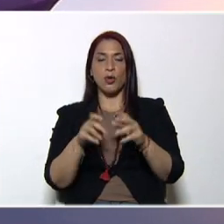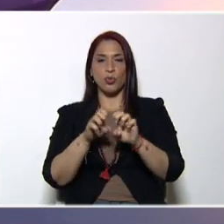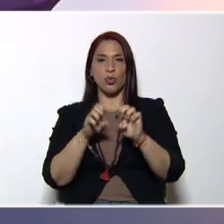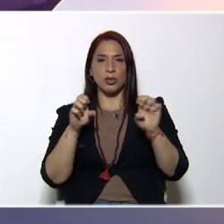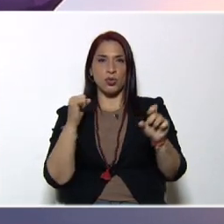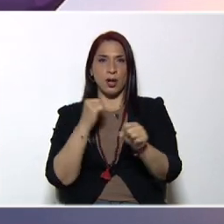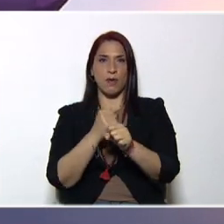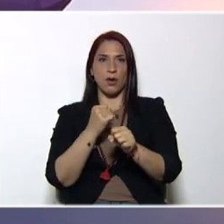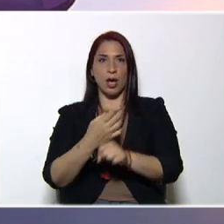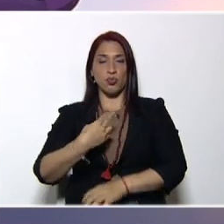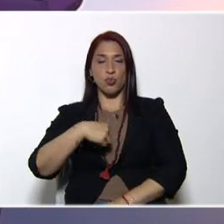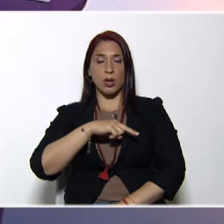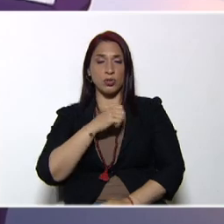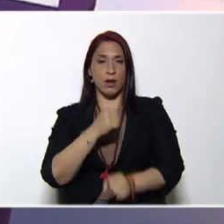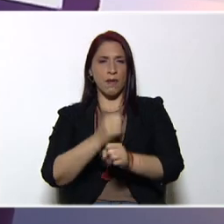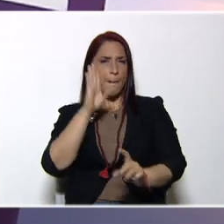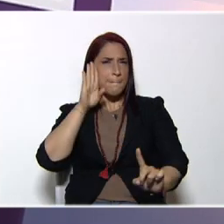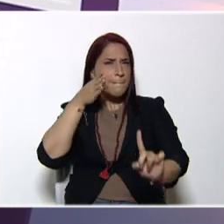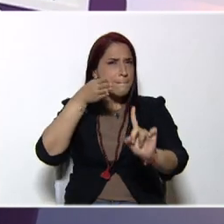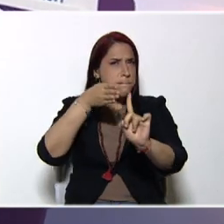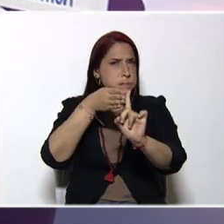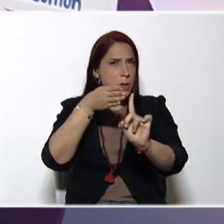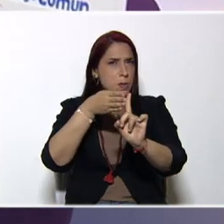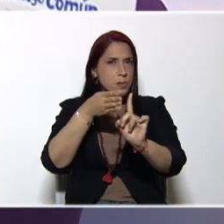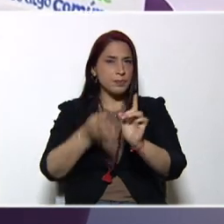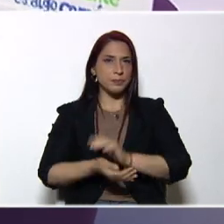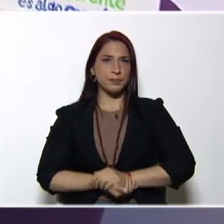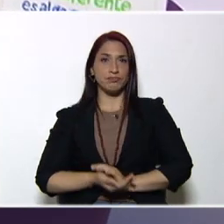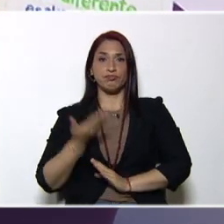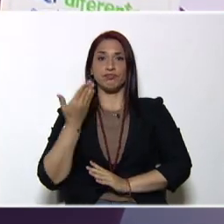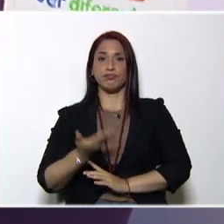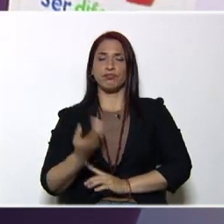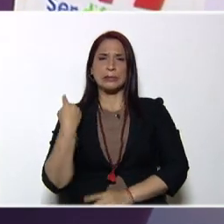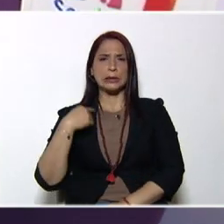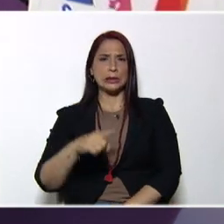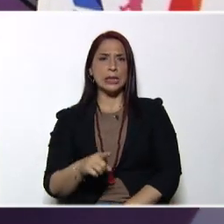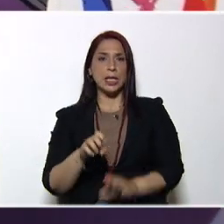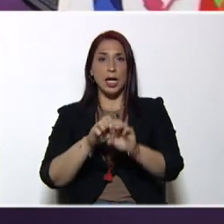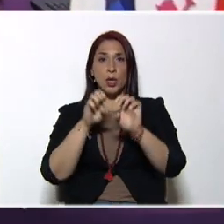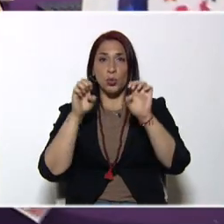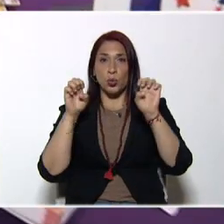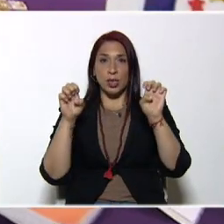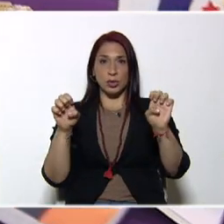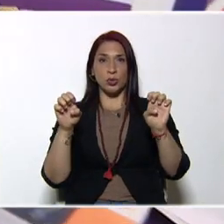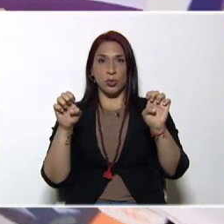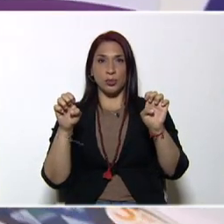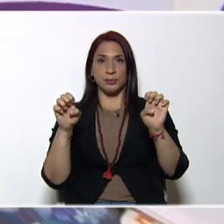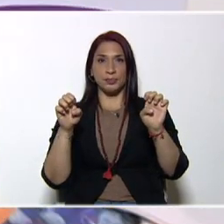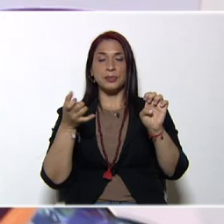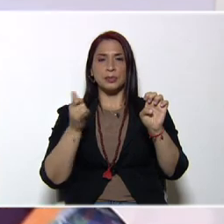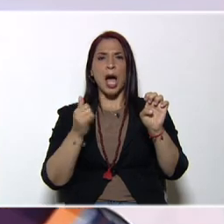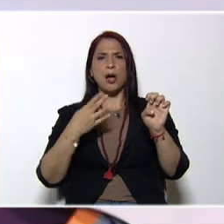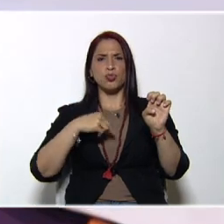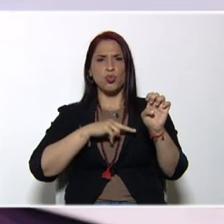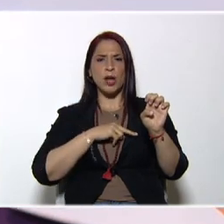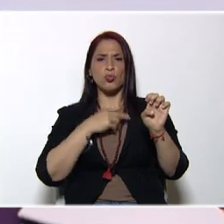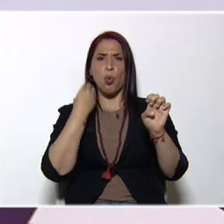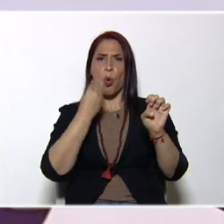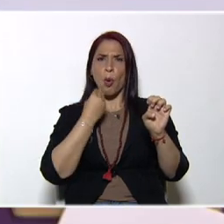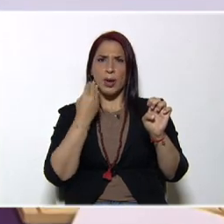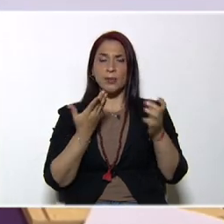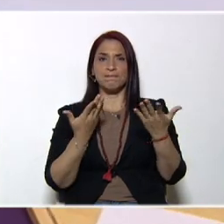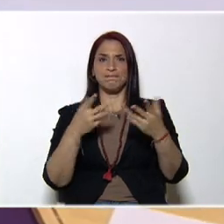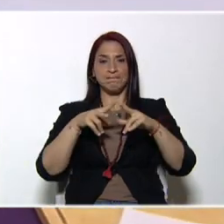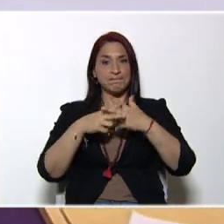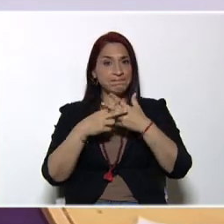nuestro trabajo va a estar enfocado en esa importancia que tiene la educación que están recibiendo nuestros jóvenes de los